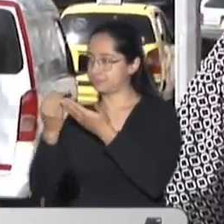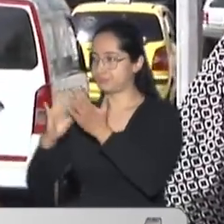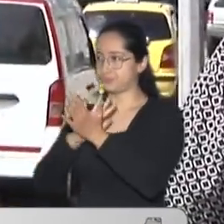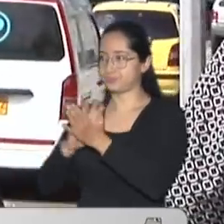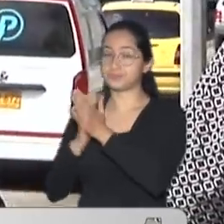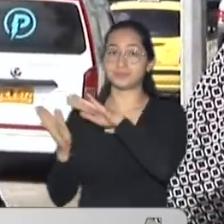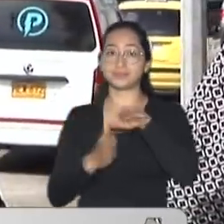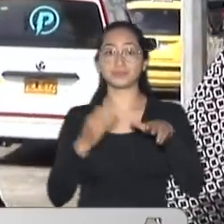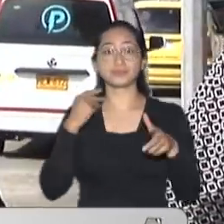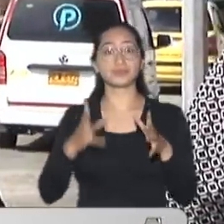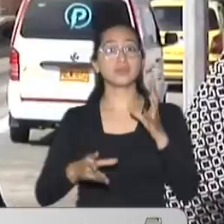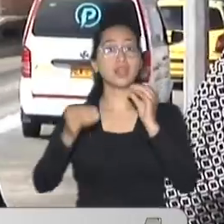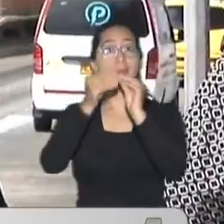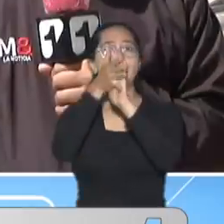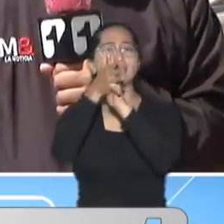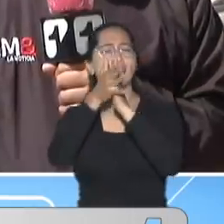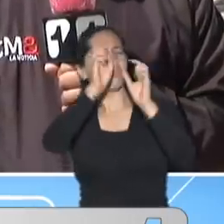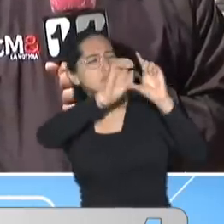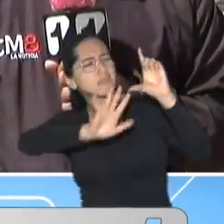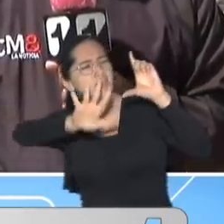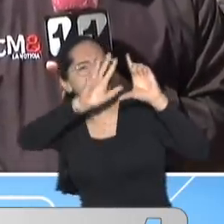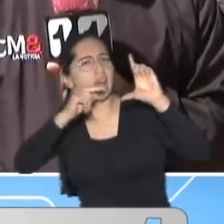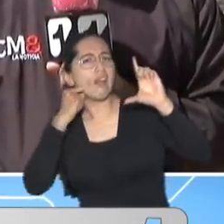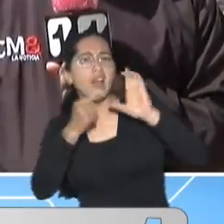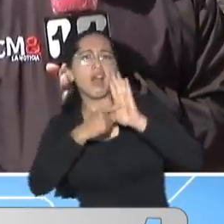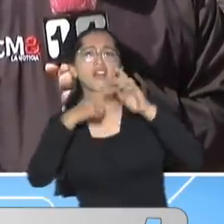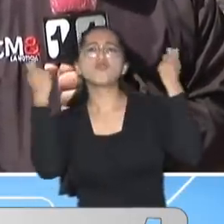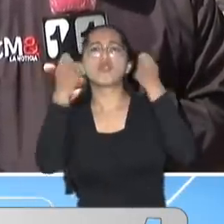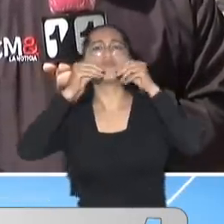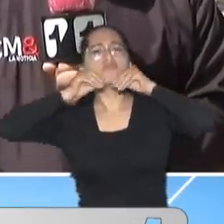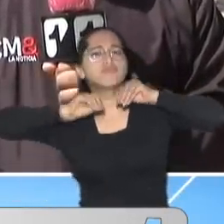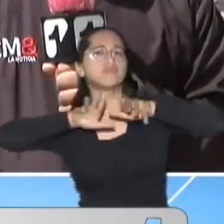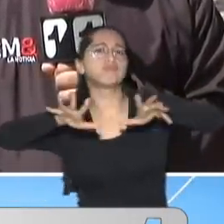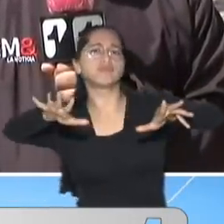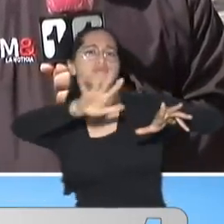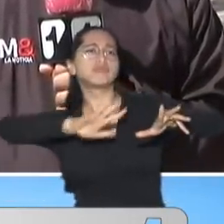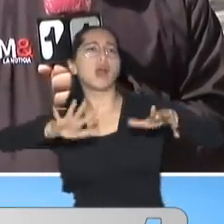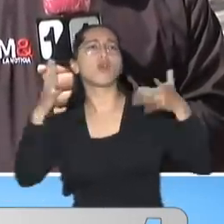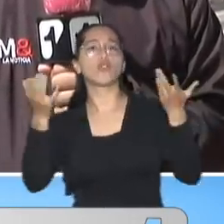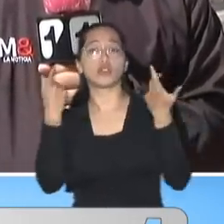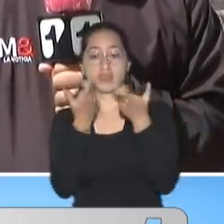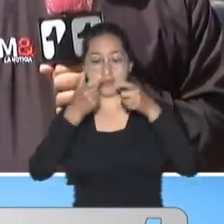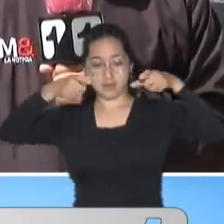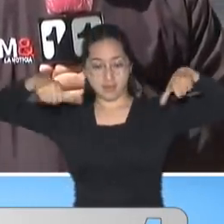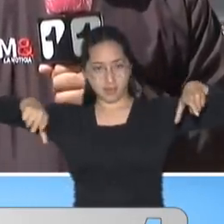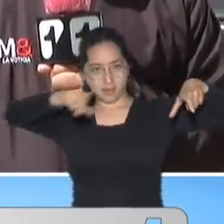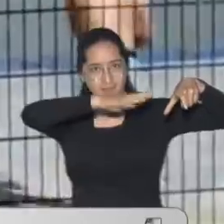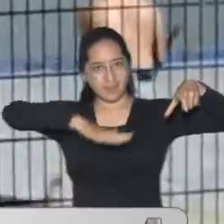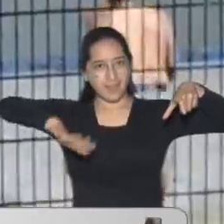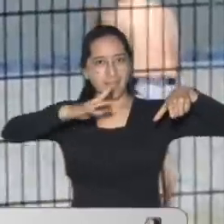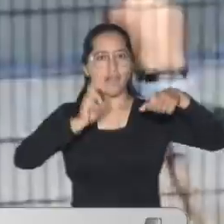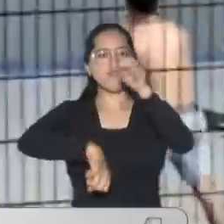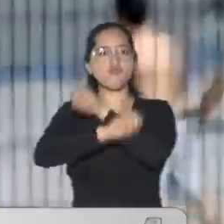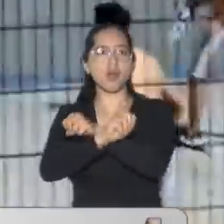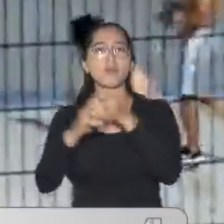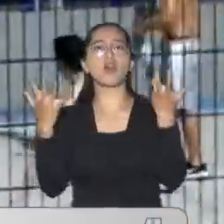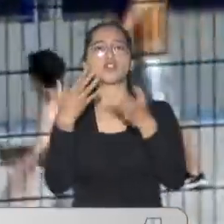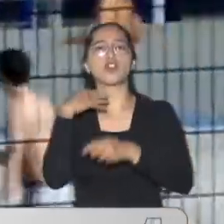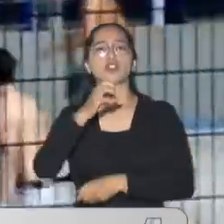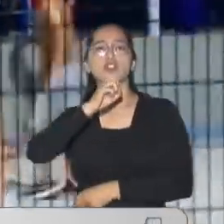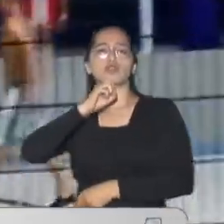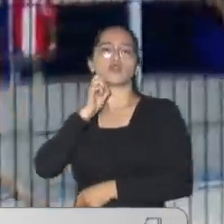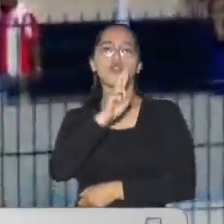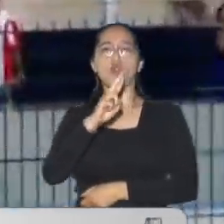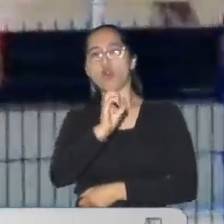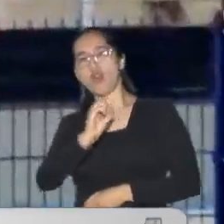redes sociales se ha vuelto viral en una riña que se registró en una cancha de fútbol del barrio El Limón, en el suroriente de la ciudad